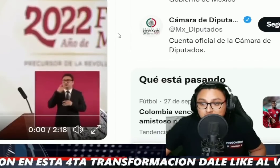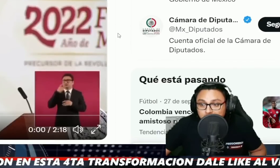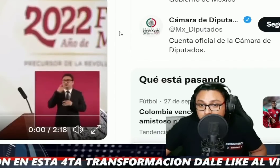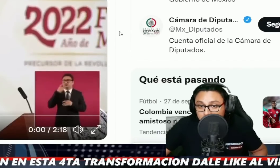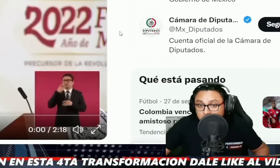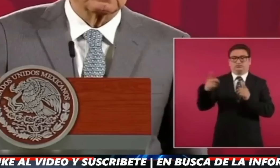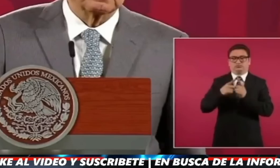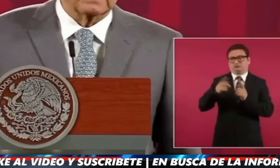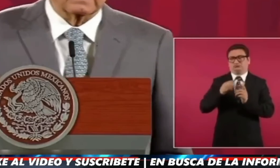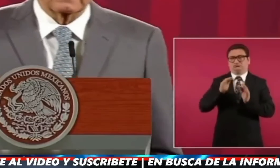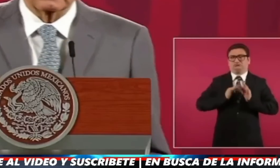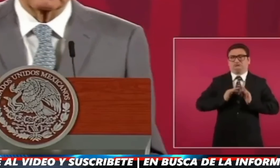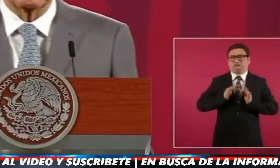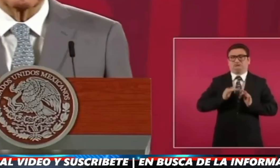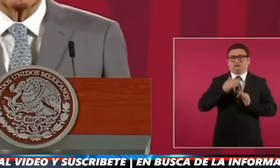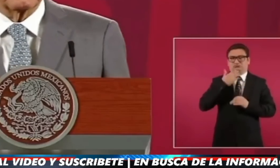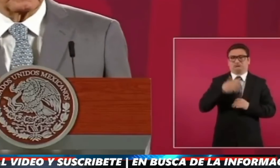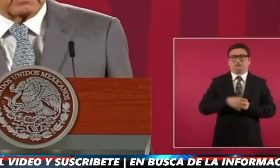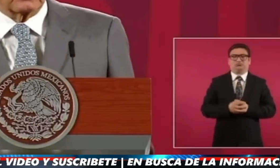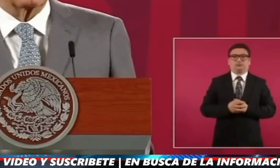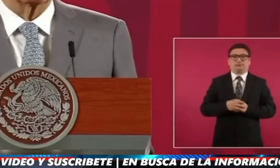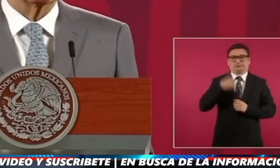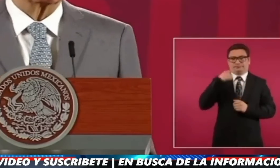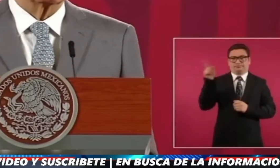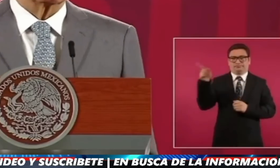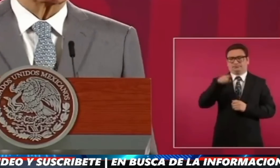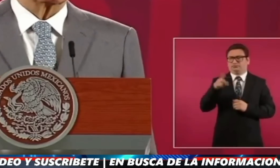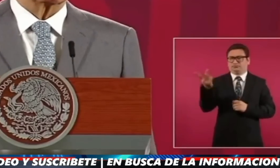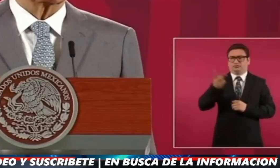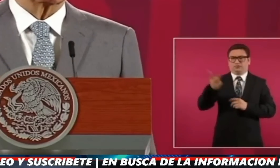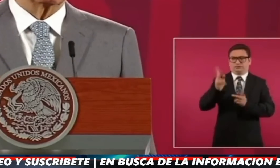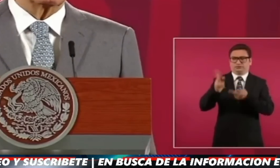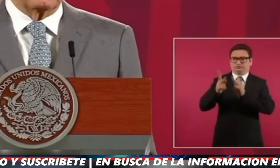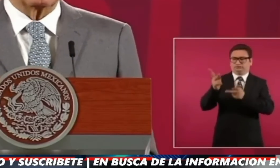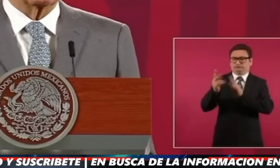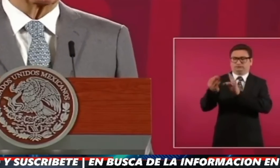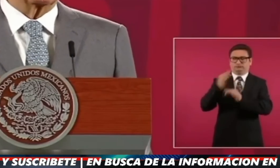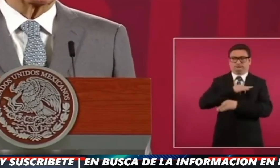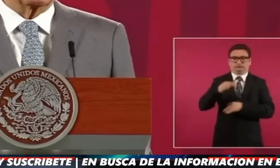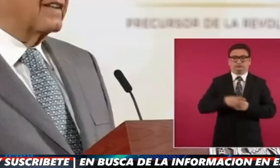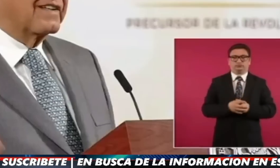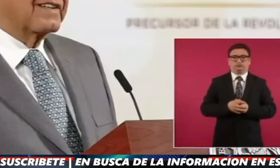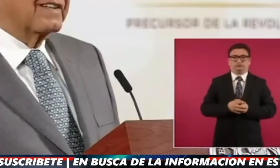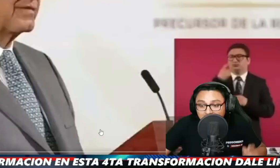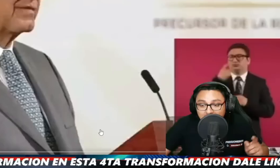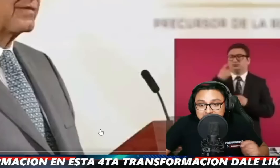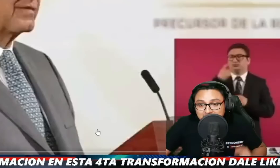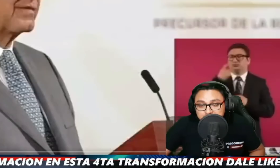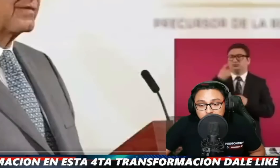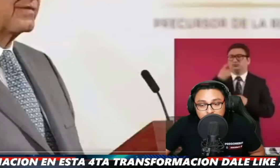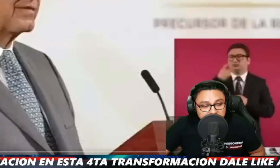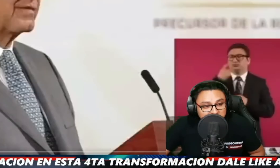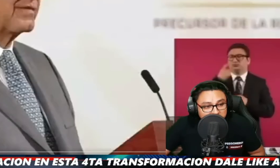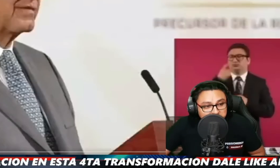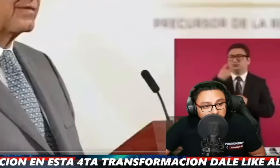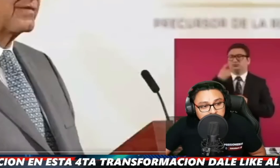Andrés Manuel López Obrador. Volvió a calificar de politiquería toda esta situación de estos panistas. Así le